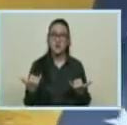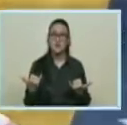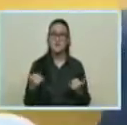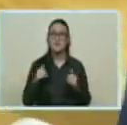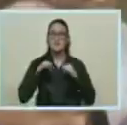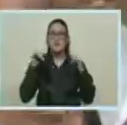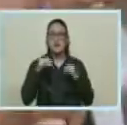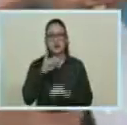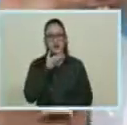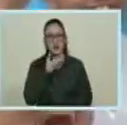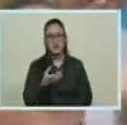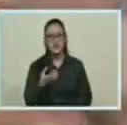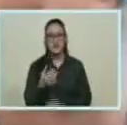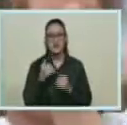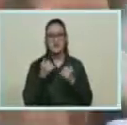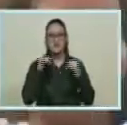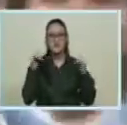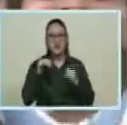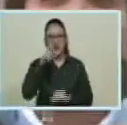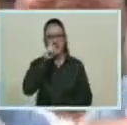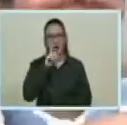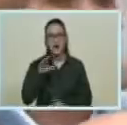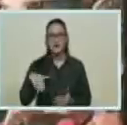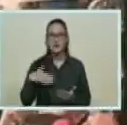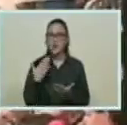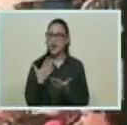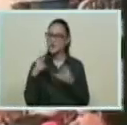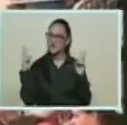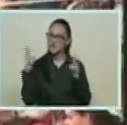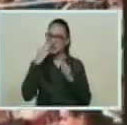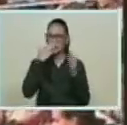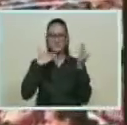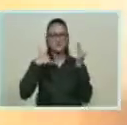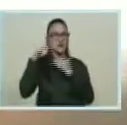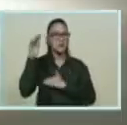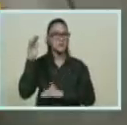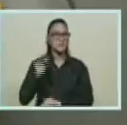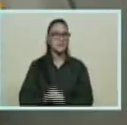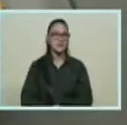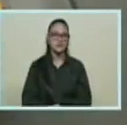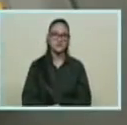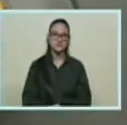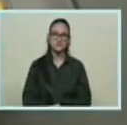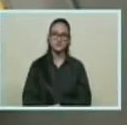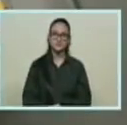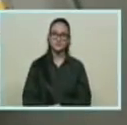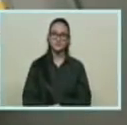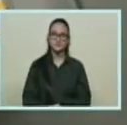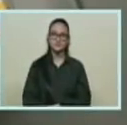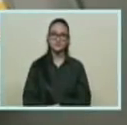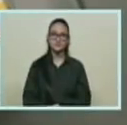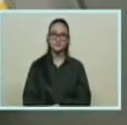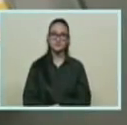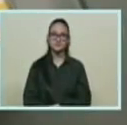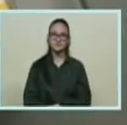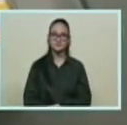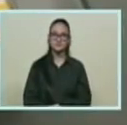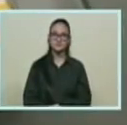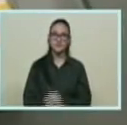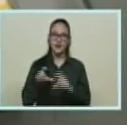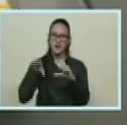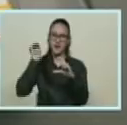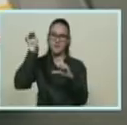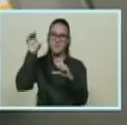¡Feliz Navidad! ¡Feliz año! ¡Hasta la victoria siempre, Venezuela! Es el carnet de la